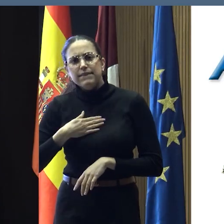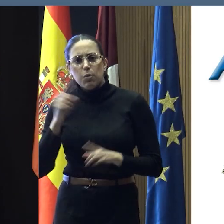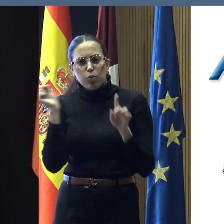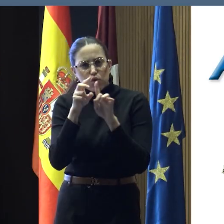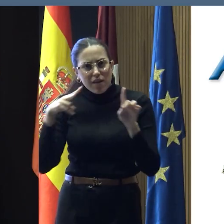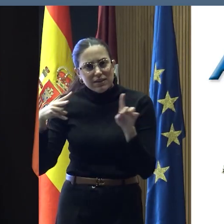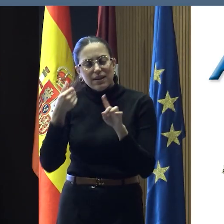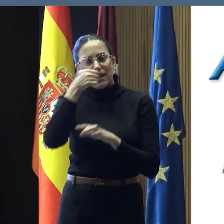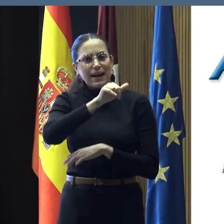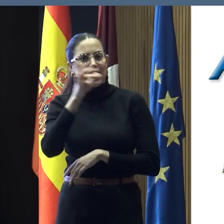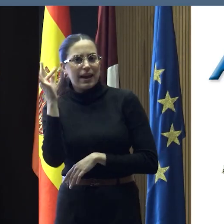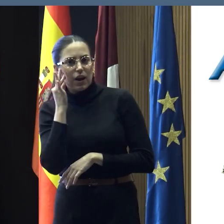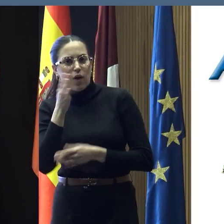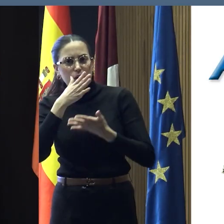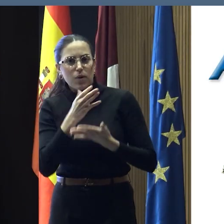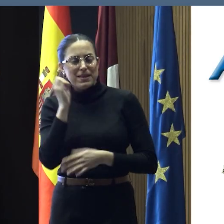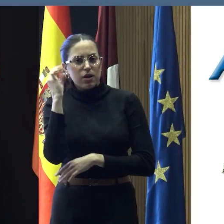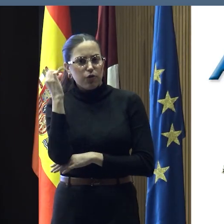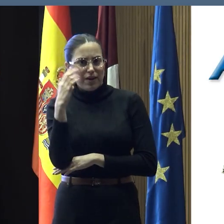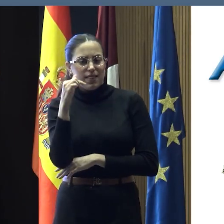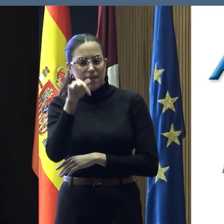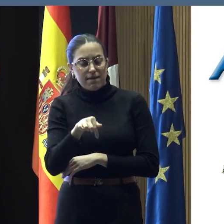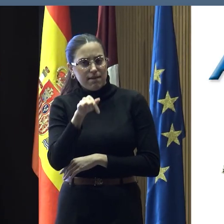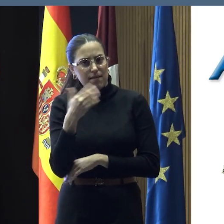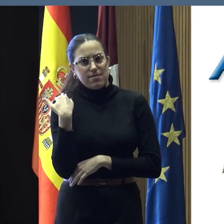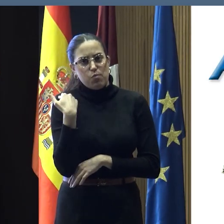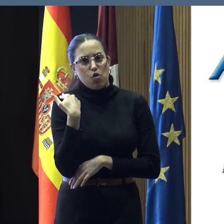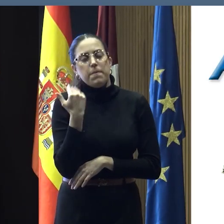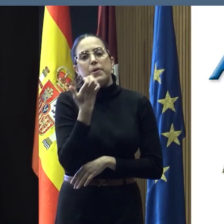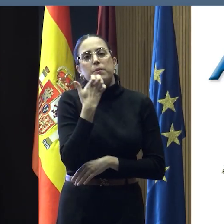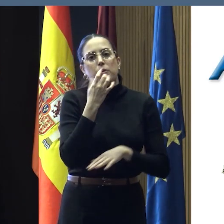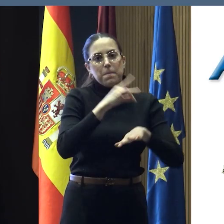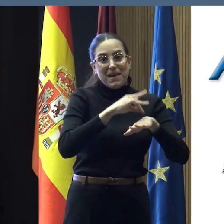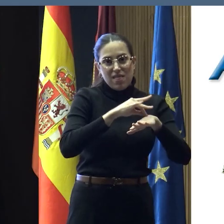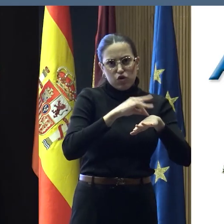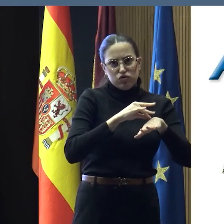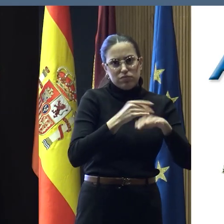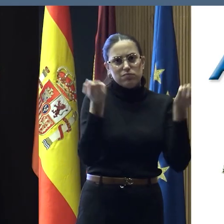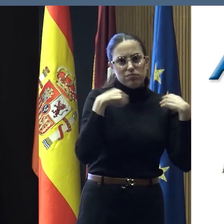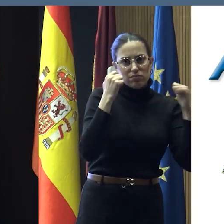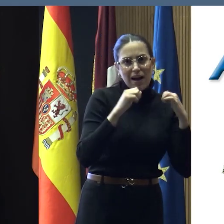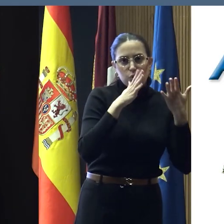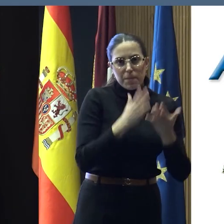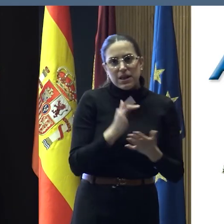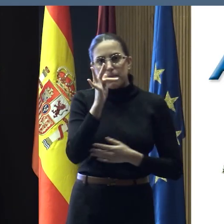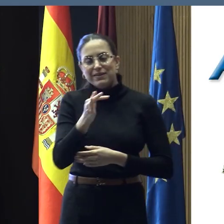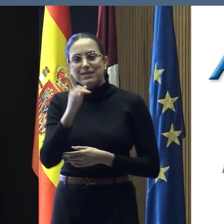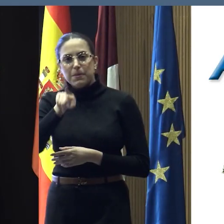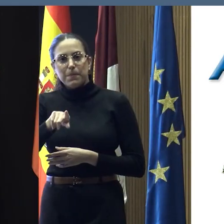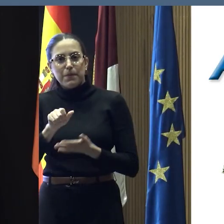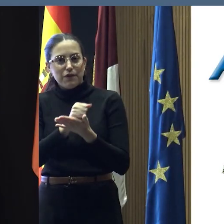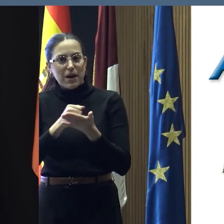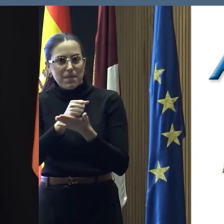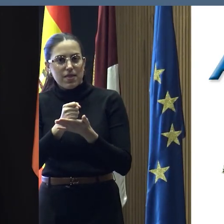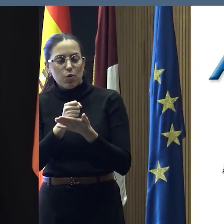perspectivas, las conferencias que se están dando tanto a los médicos ejercientes como a los farmacéuticos